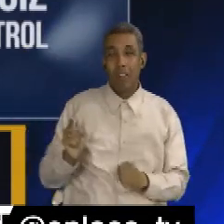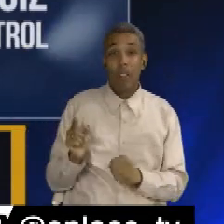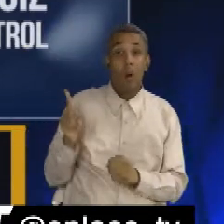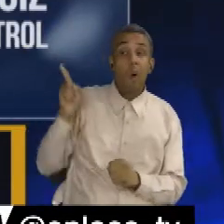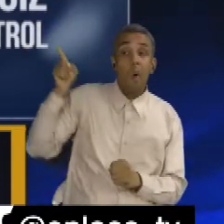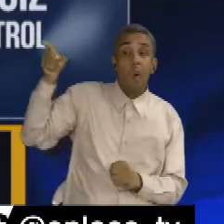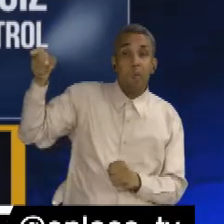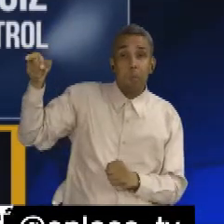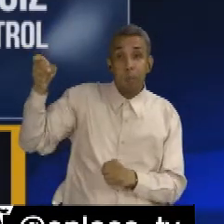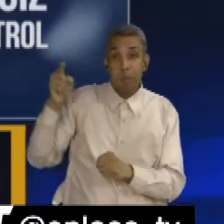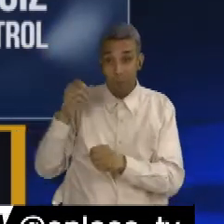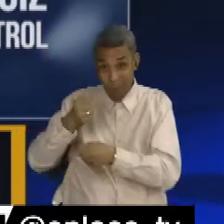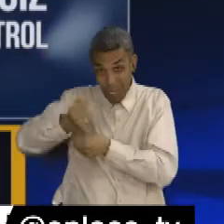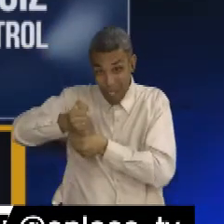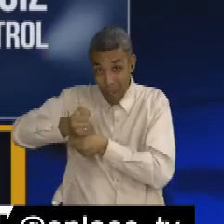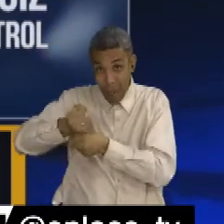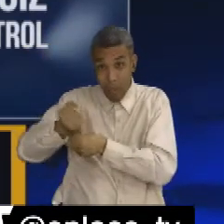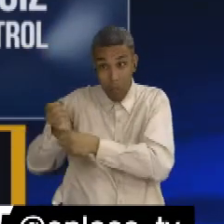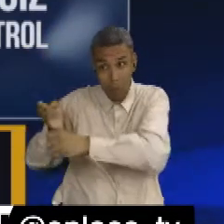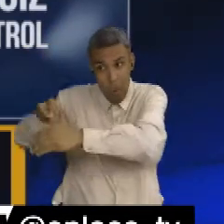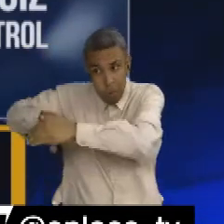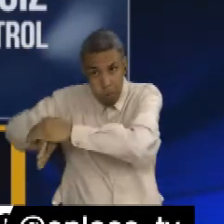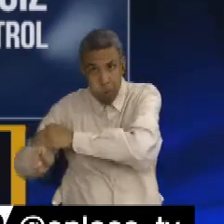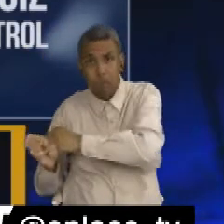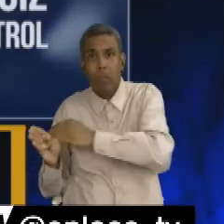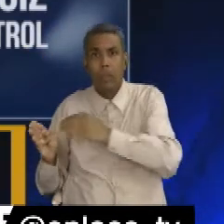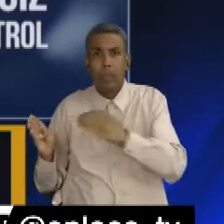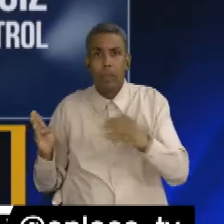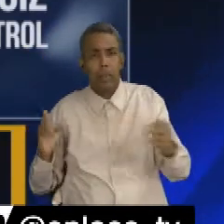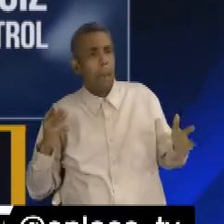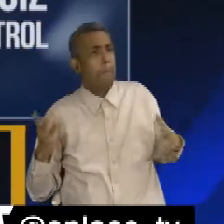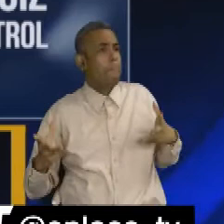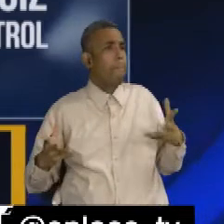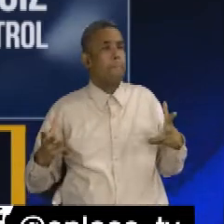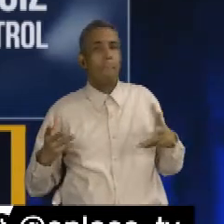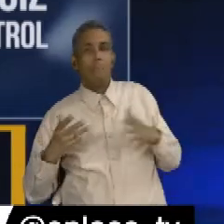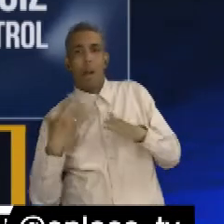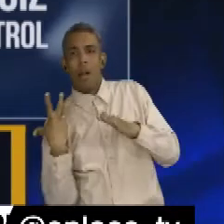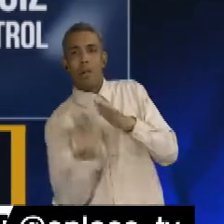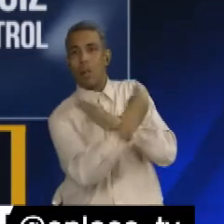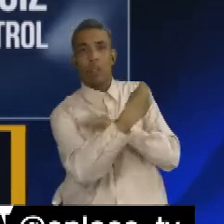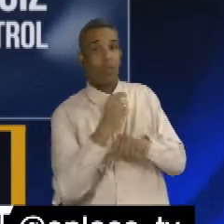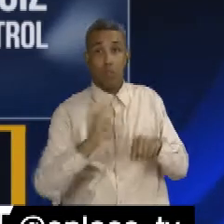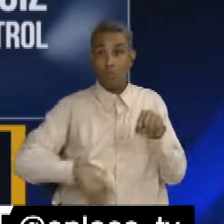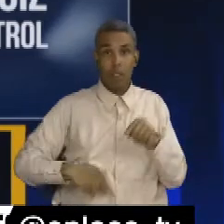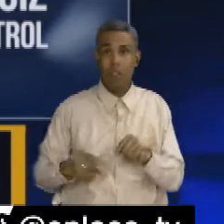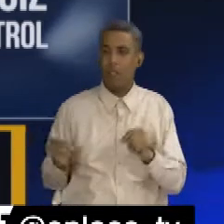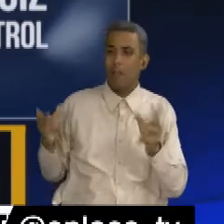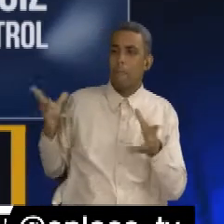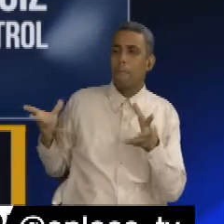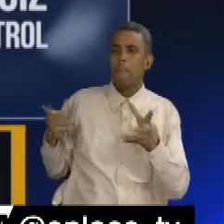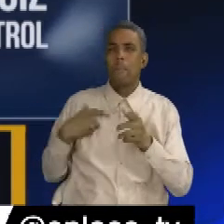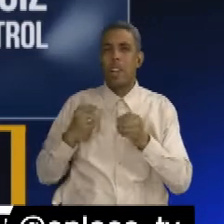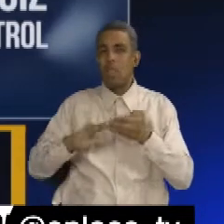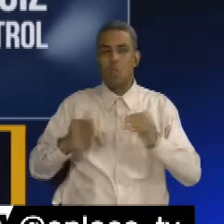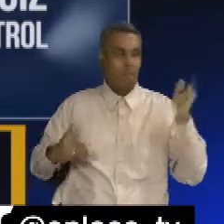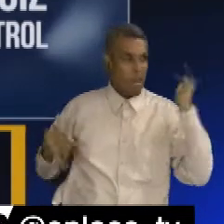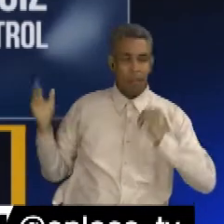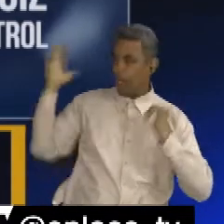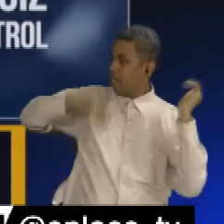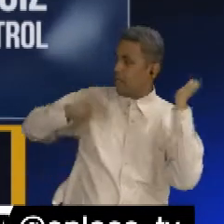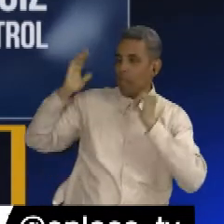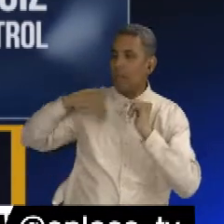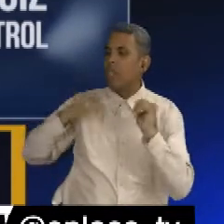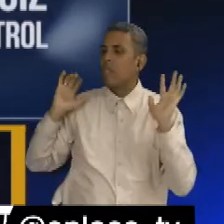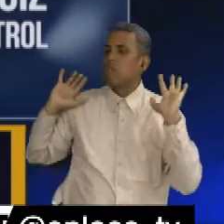la seguridad de las operaciones. Desde el día miércoles 14 de junio, el señor Miguel Herrera ha mantenido en